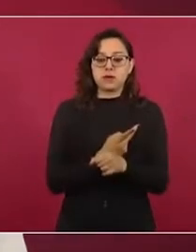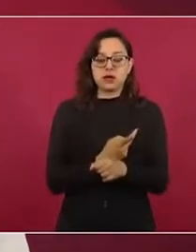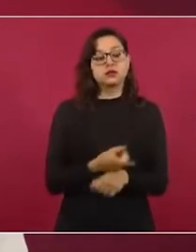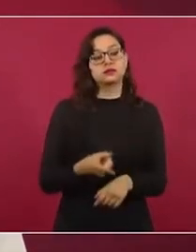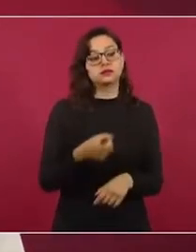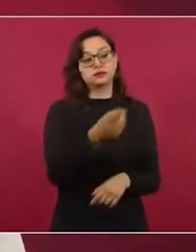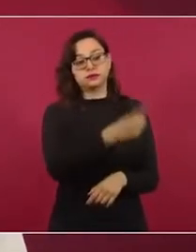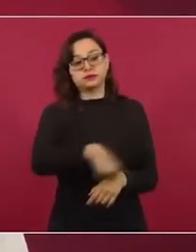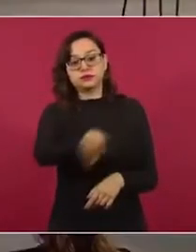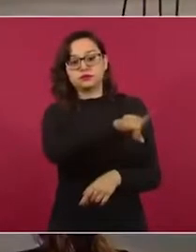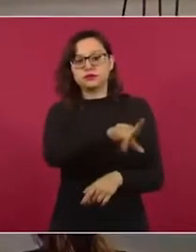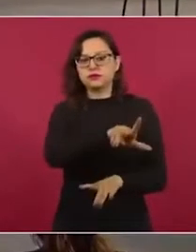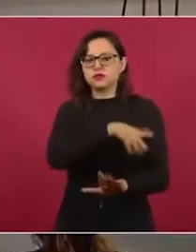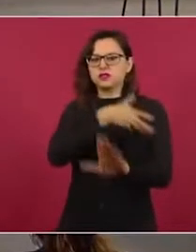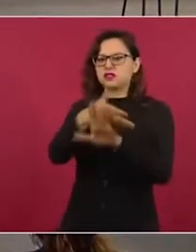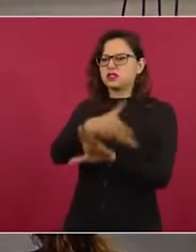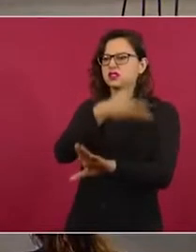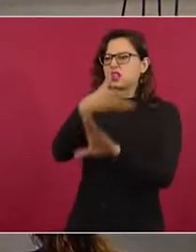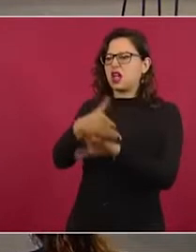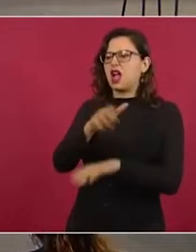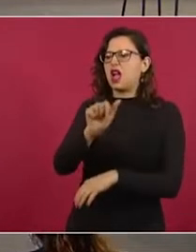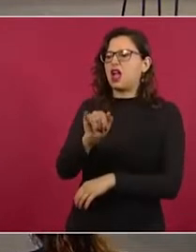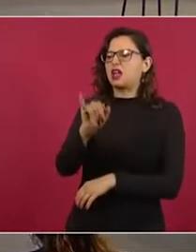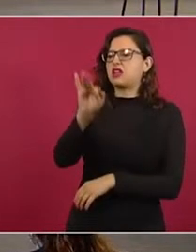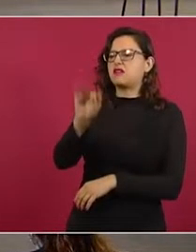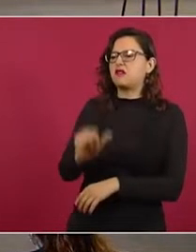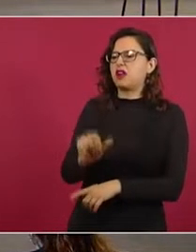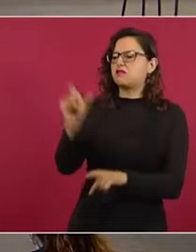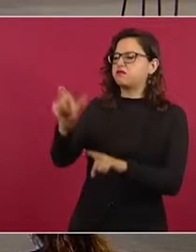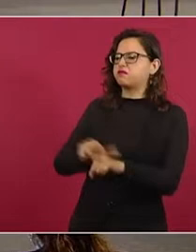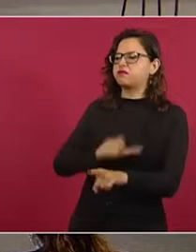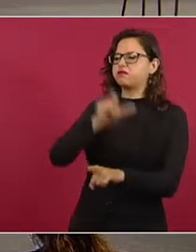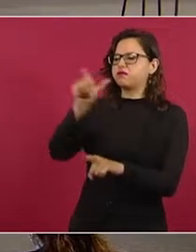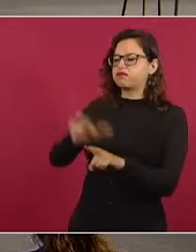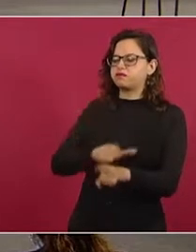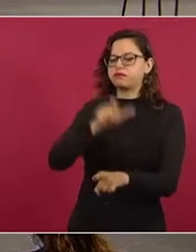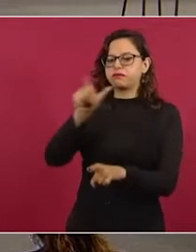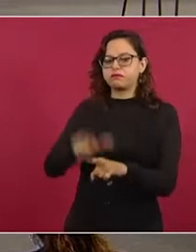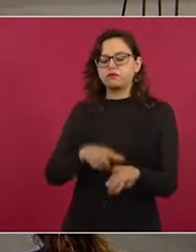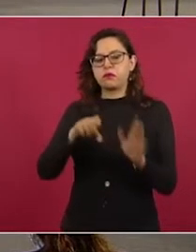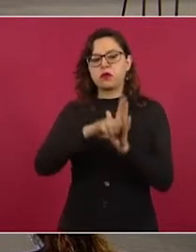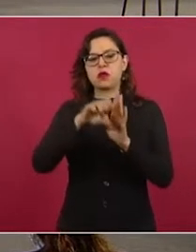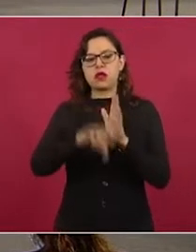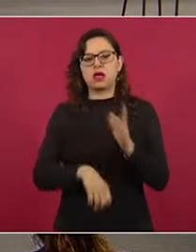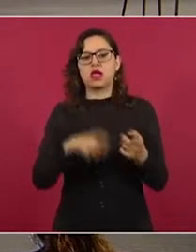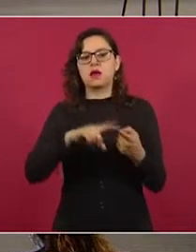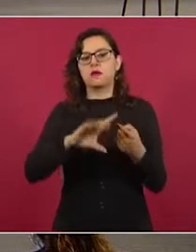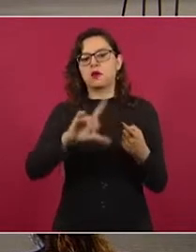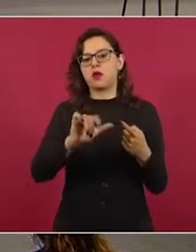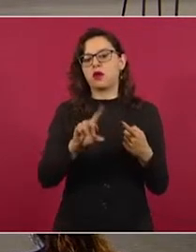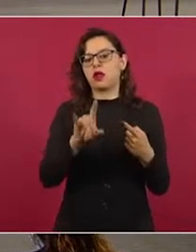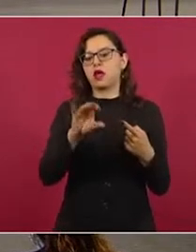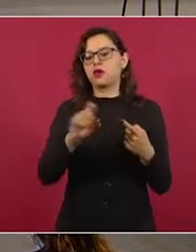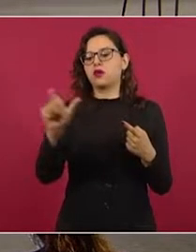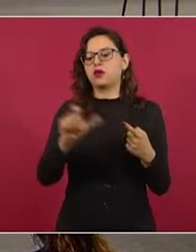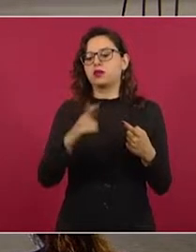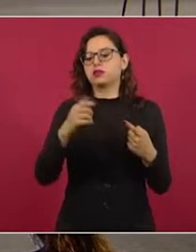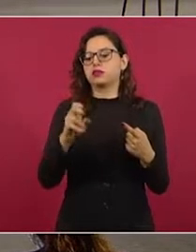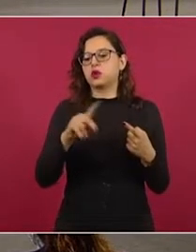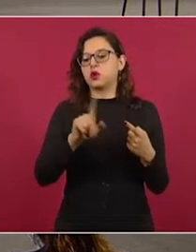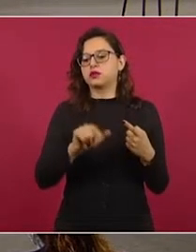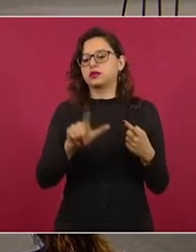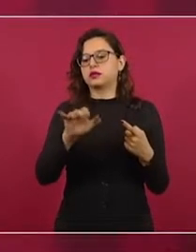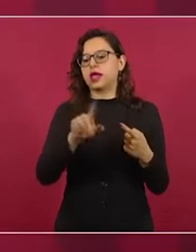la ocasión para criticar al AIFA, como Claudio X. González, entre otros.